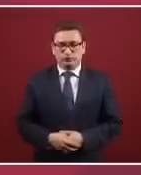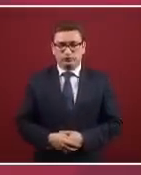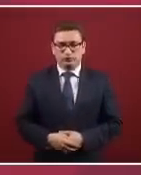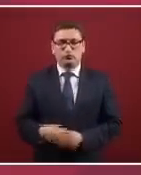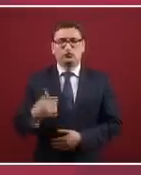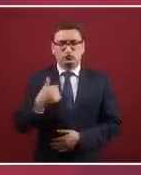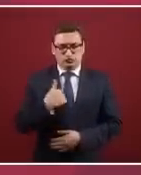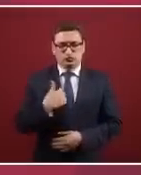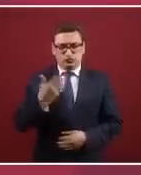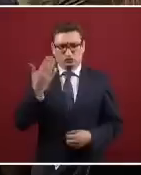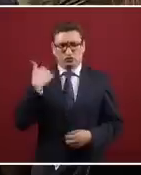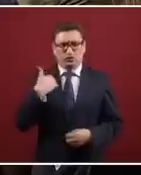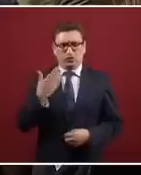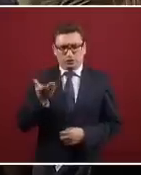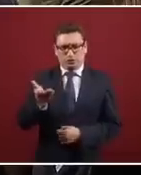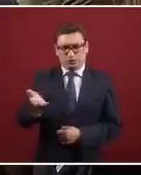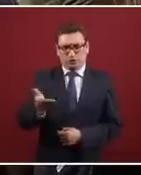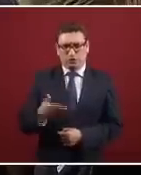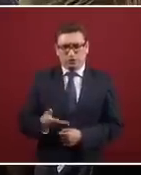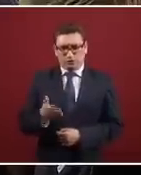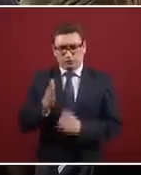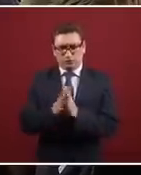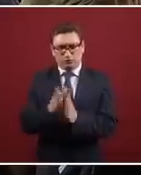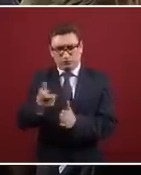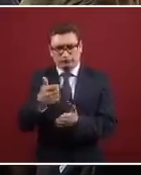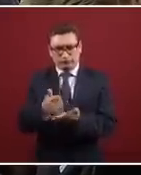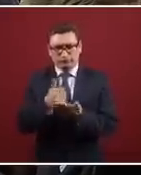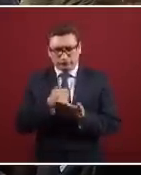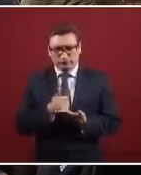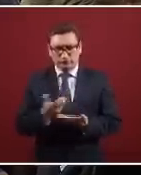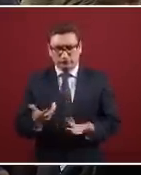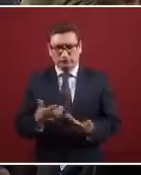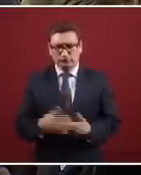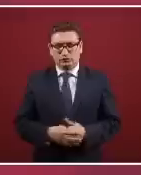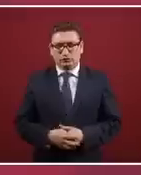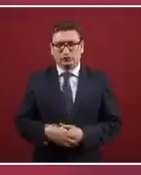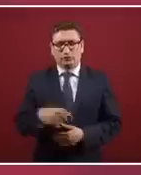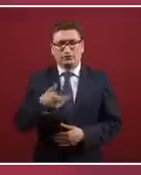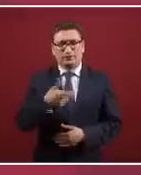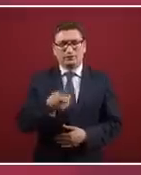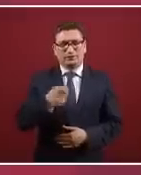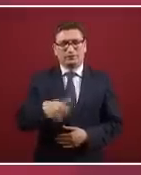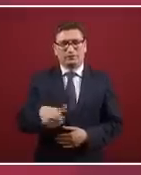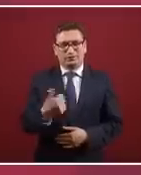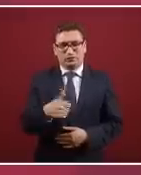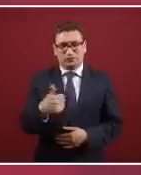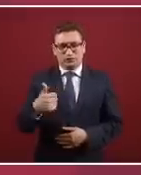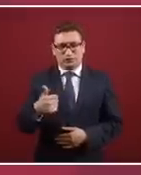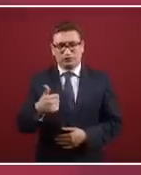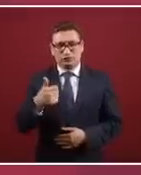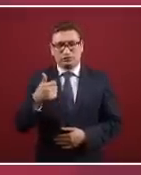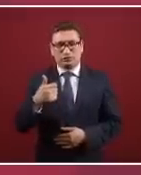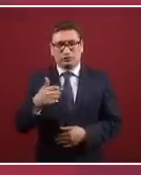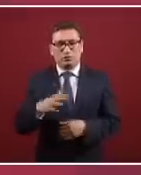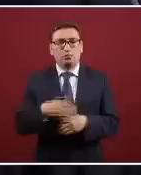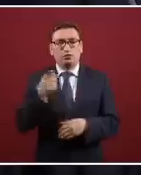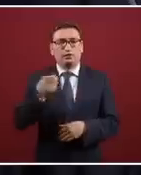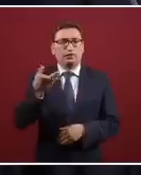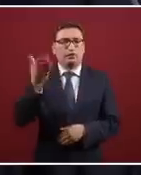Yo le pedí que nos ayudara en el Canal 11, porque era